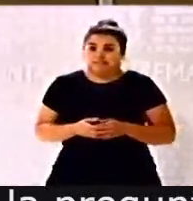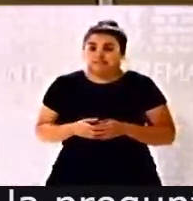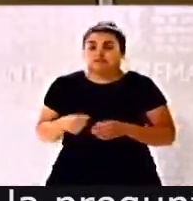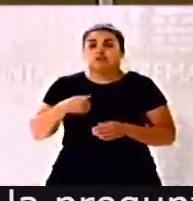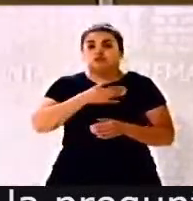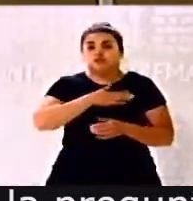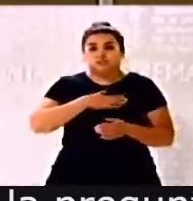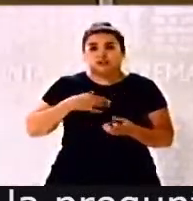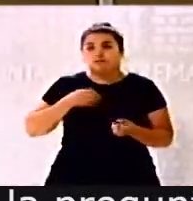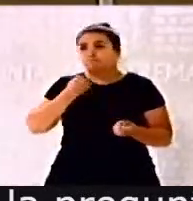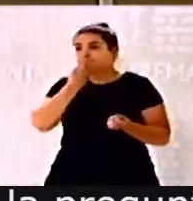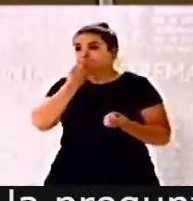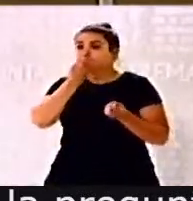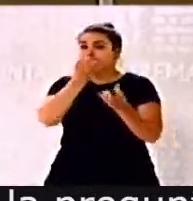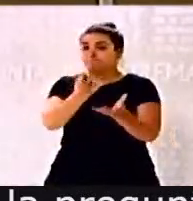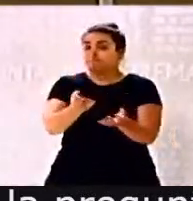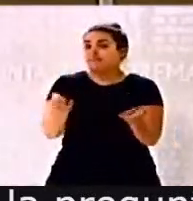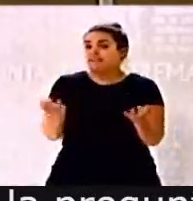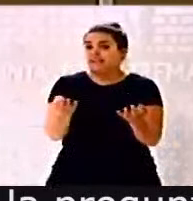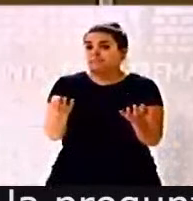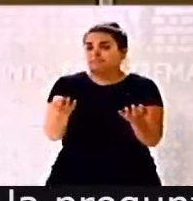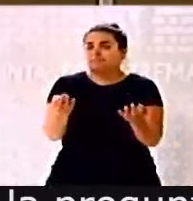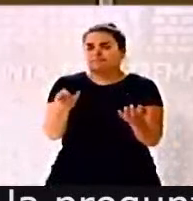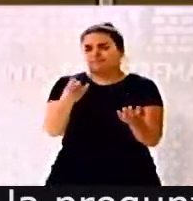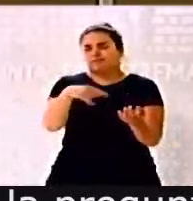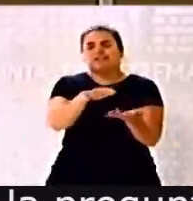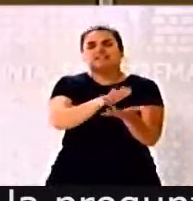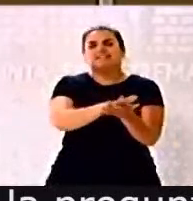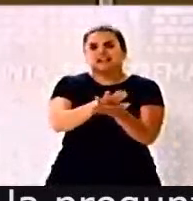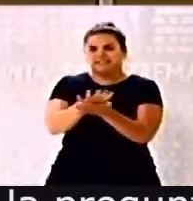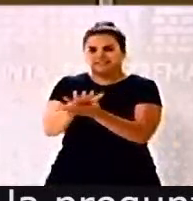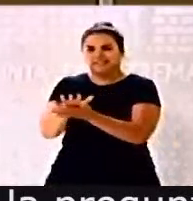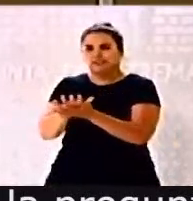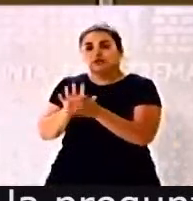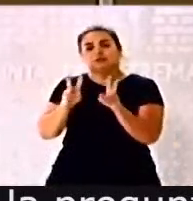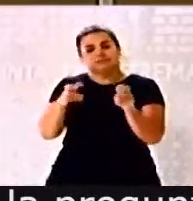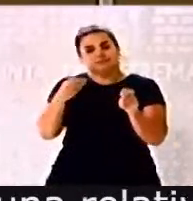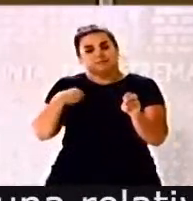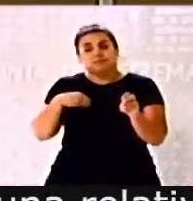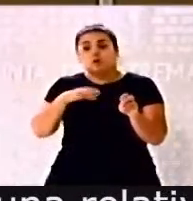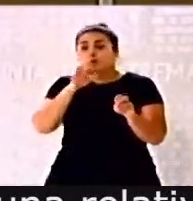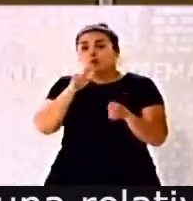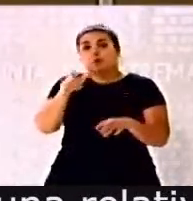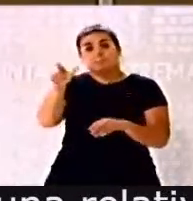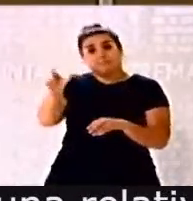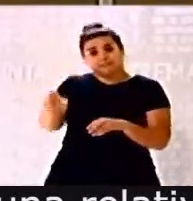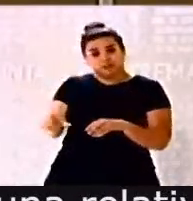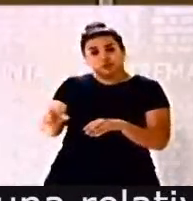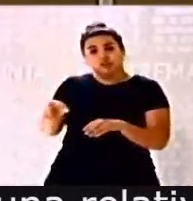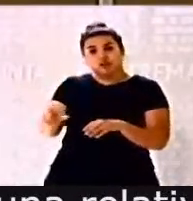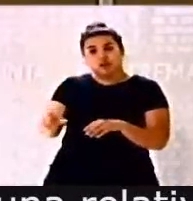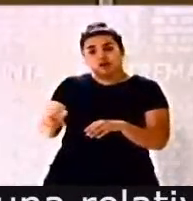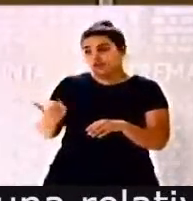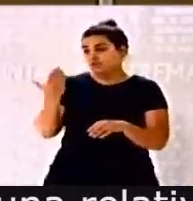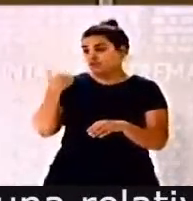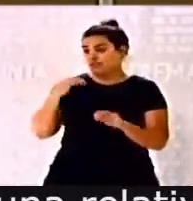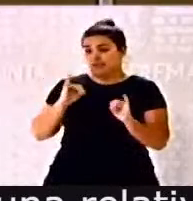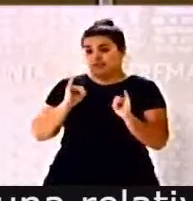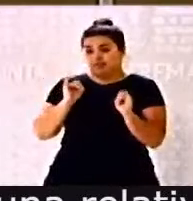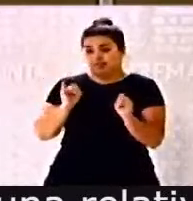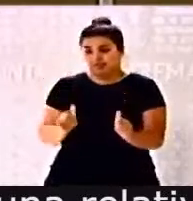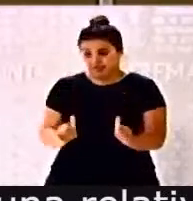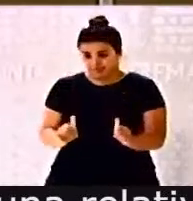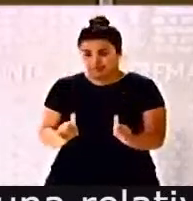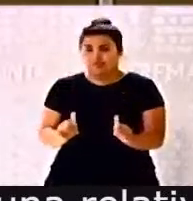Quiero trasladar una relativa tranquilidad con respecto a esto porque el paciente, desde que llegó, que me